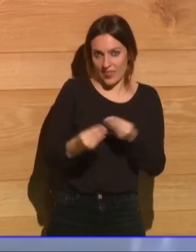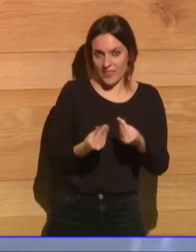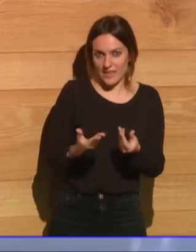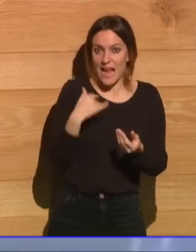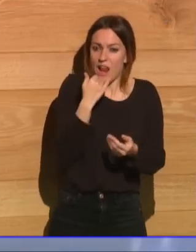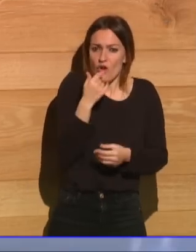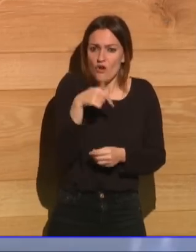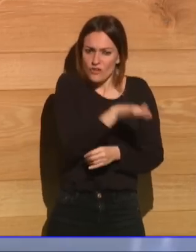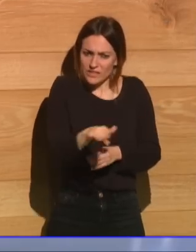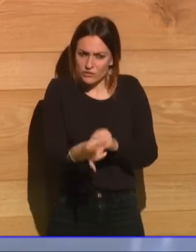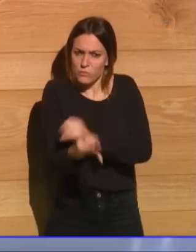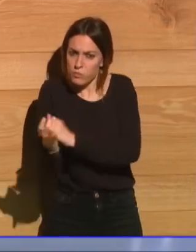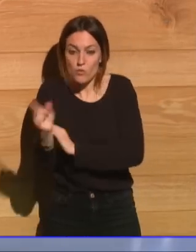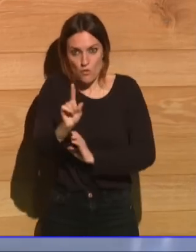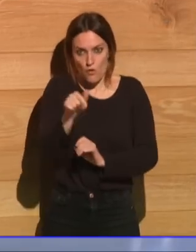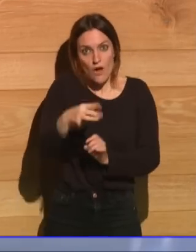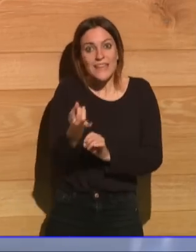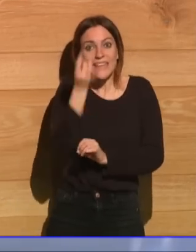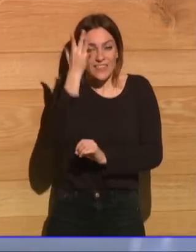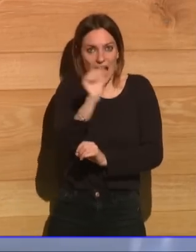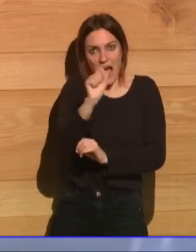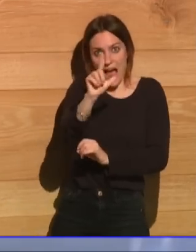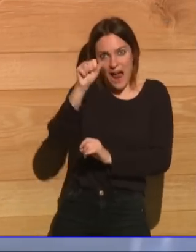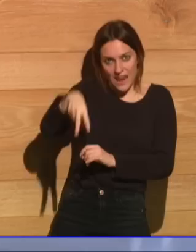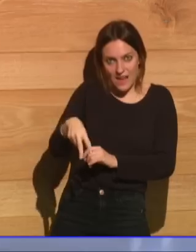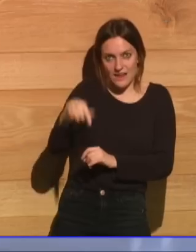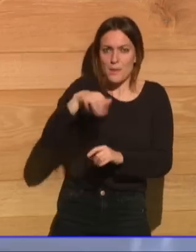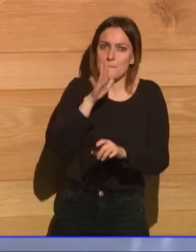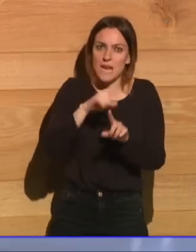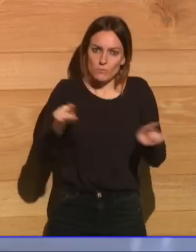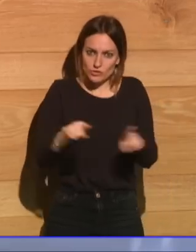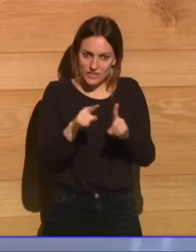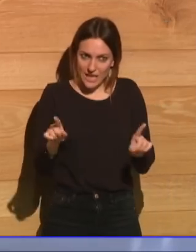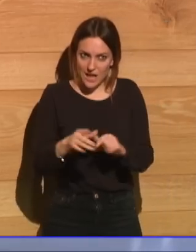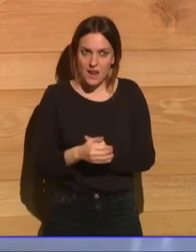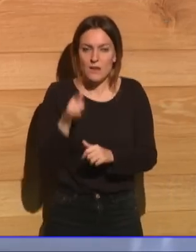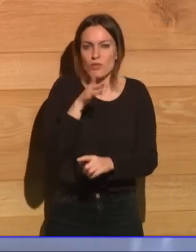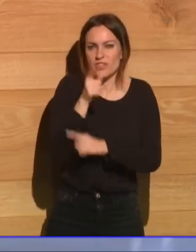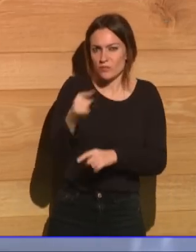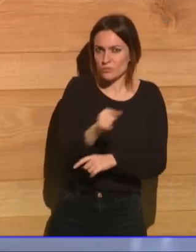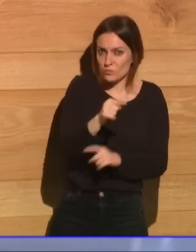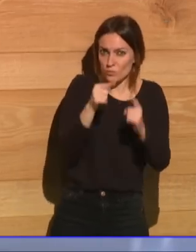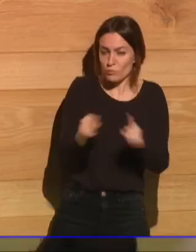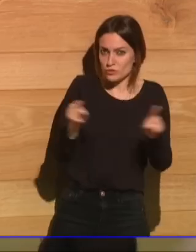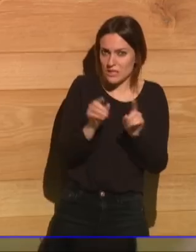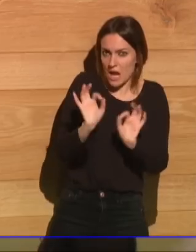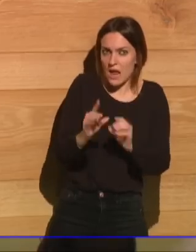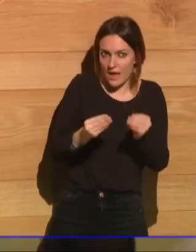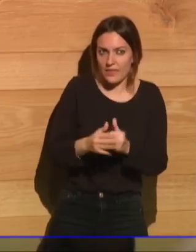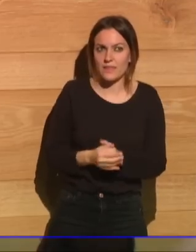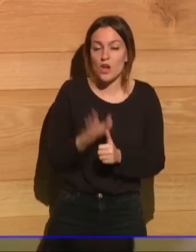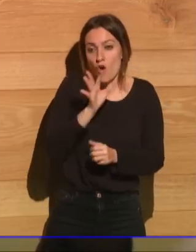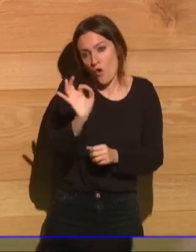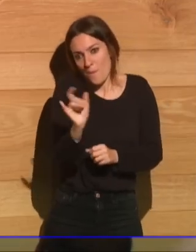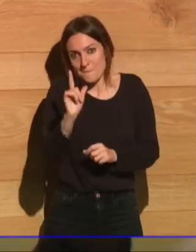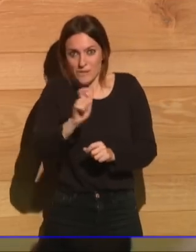ya, los ya. niños, sino que es una idea que tiene él del musical, bueno, ya hablaremos de él como director de musicales, que no parecen musicales o que la gente Sí, se cree da- que no